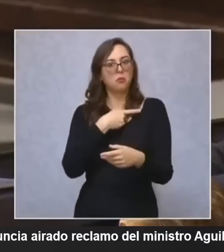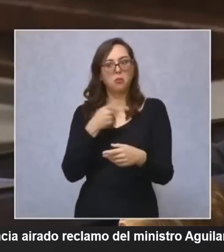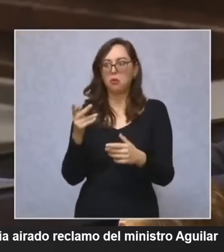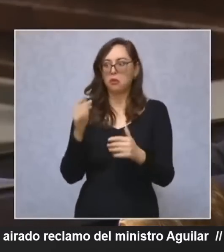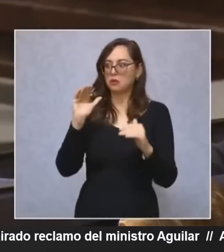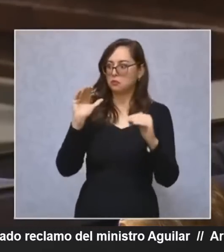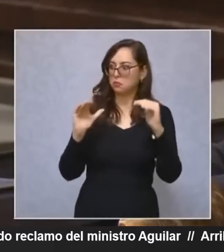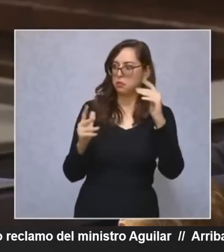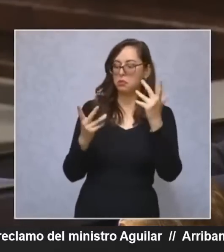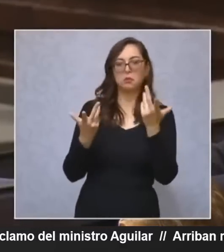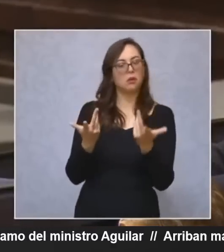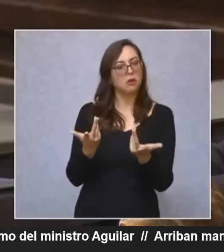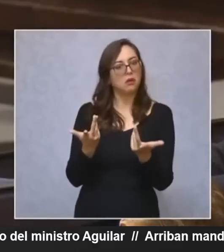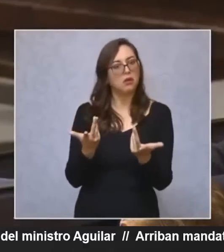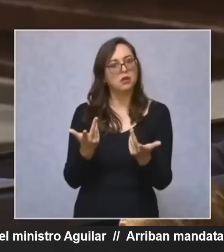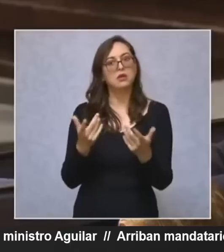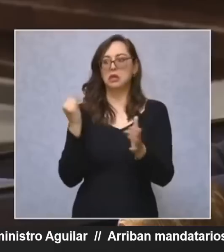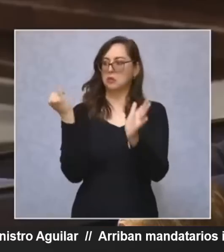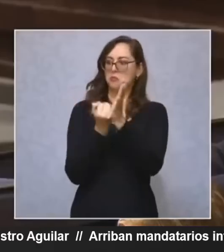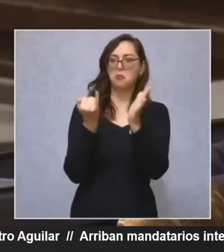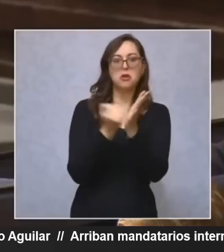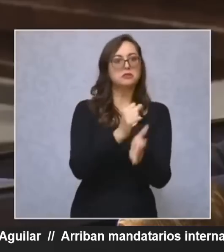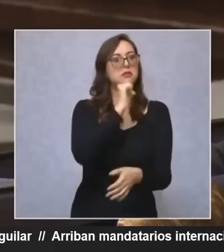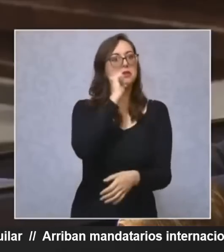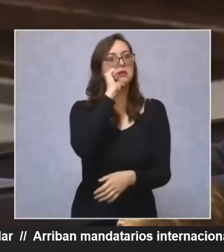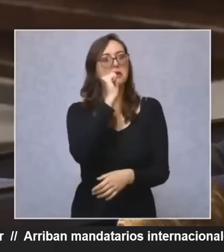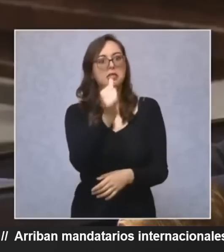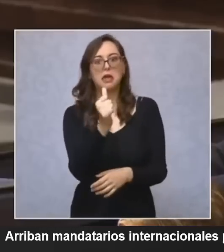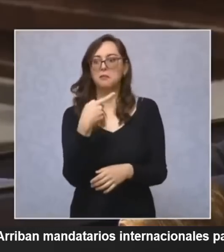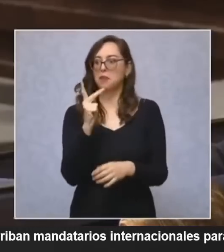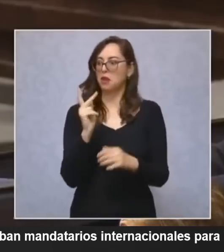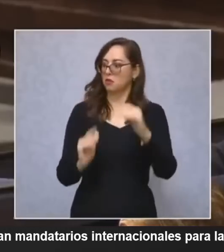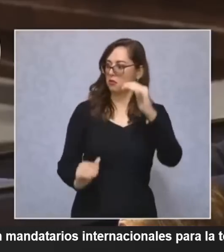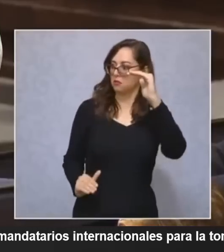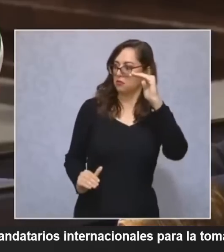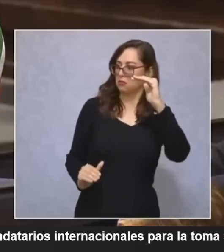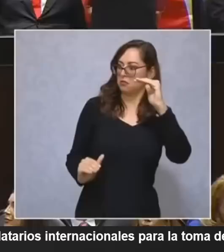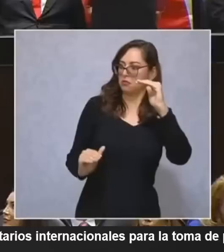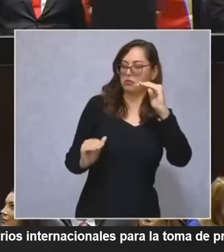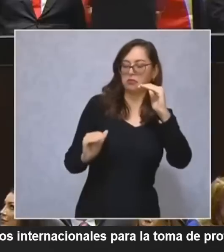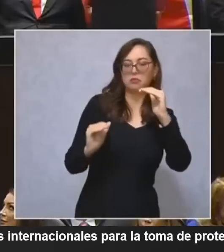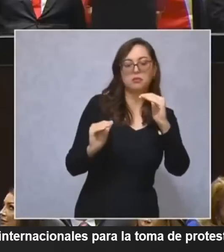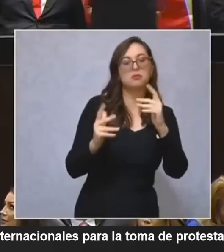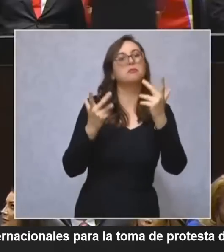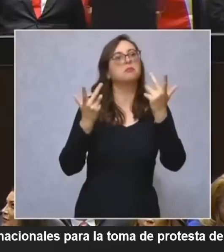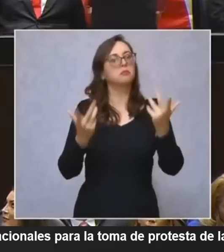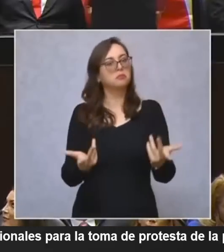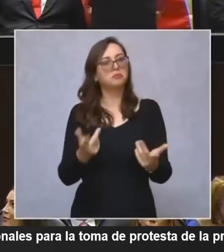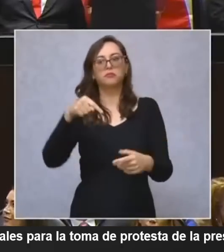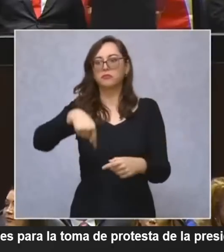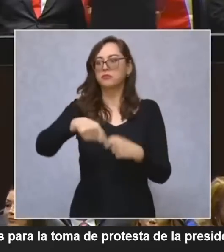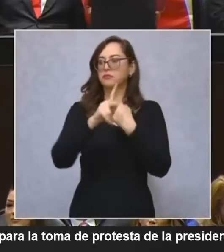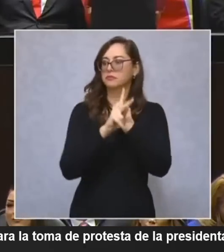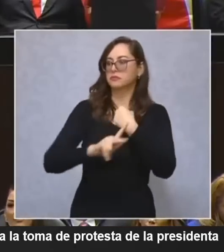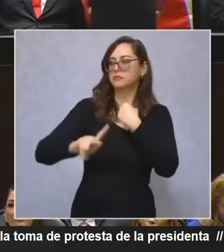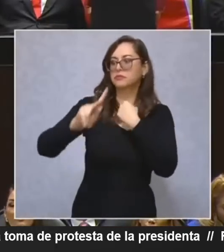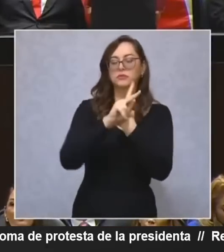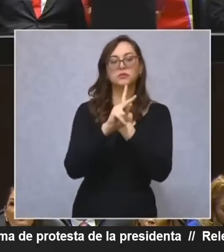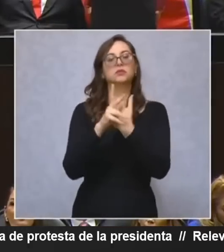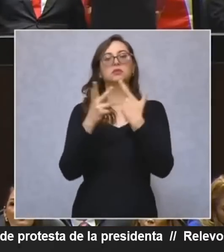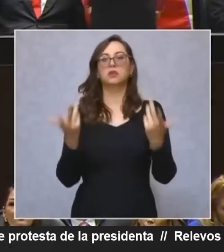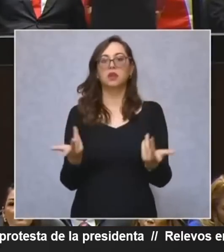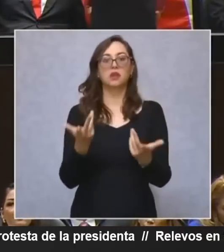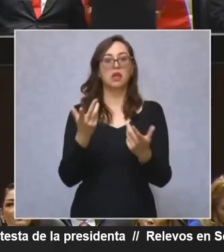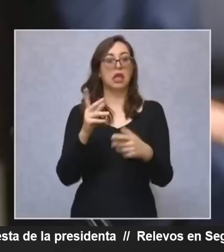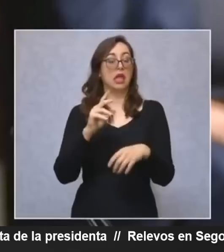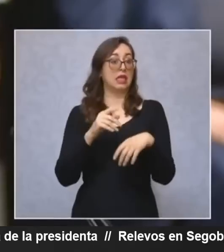que sin subir impuestos se redujeron las desigualdades? ¿Cómo es que somos de los países de la Organización